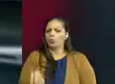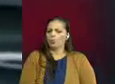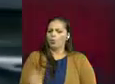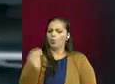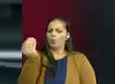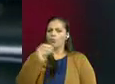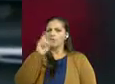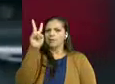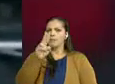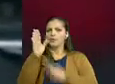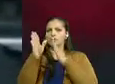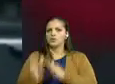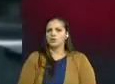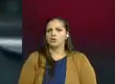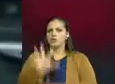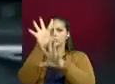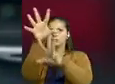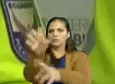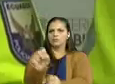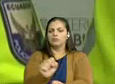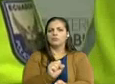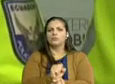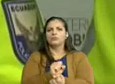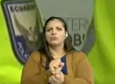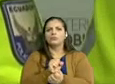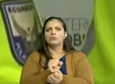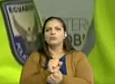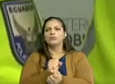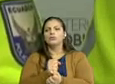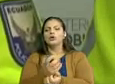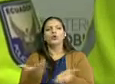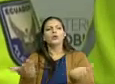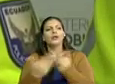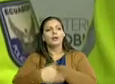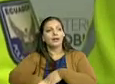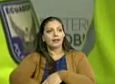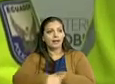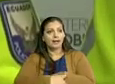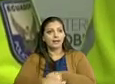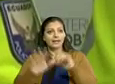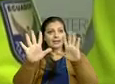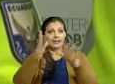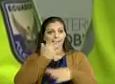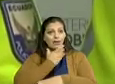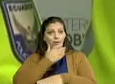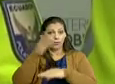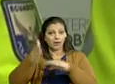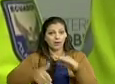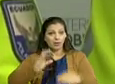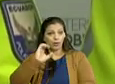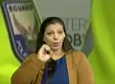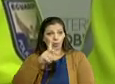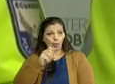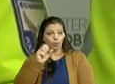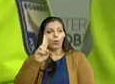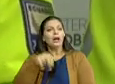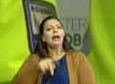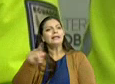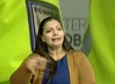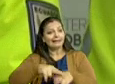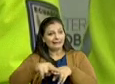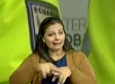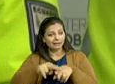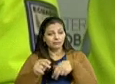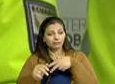en la avenida 10 de Agosto y Colón. Fue detenido en un taxi. Nuestras unidades policiales, en forma ininterrumpida,